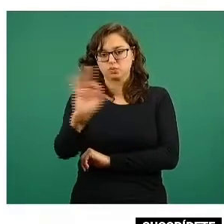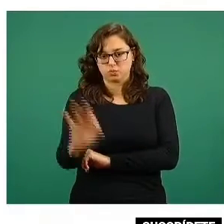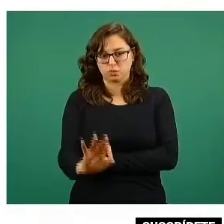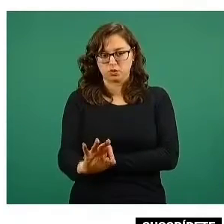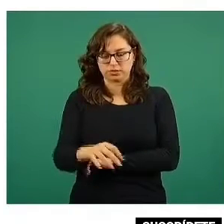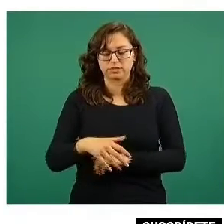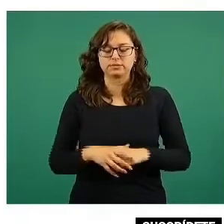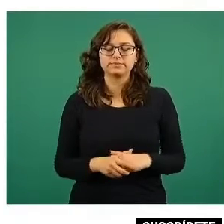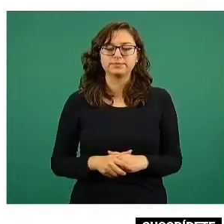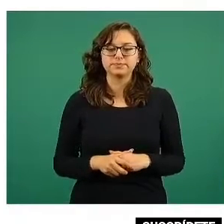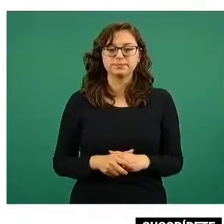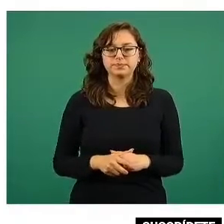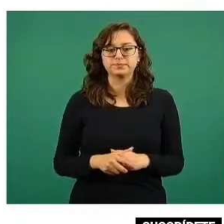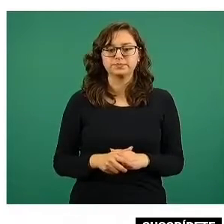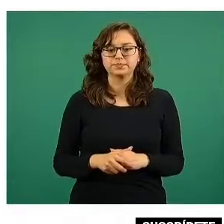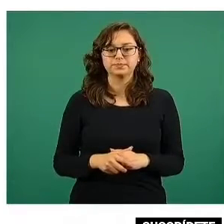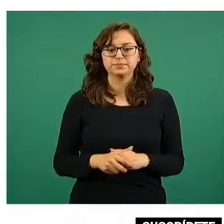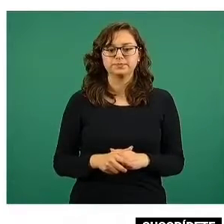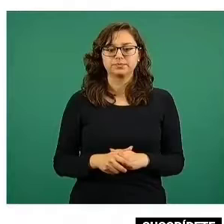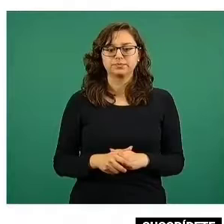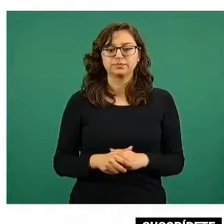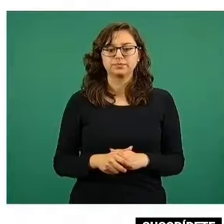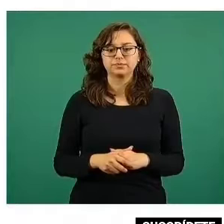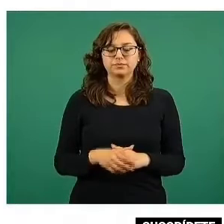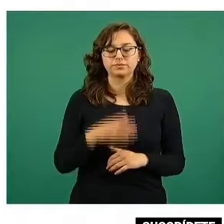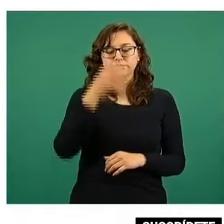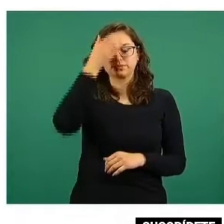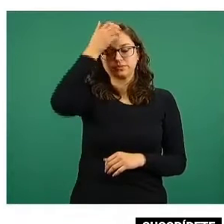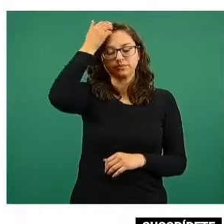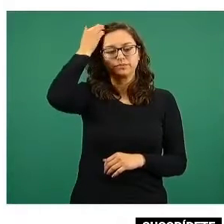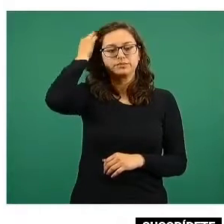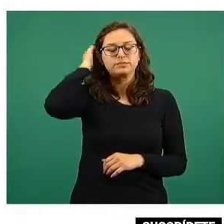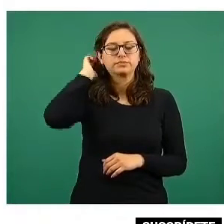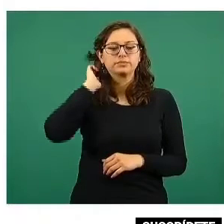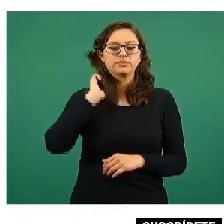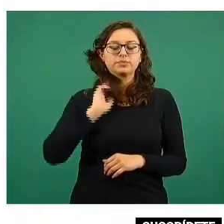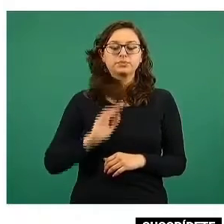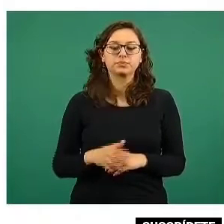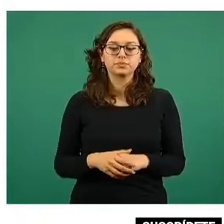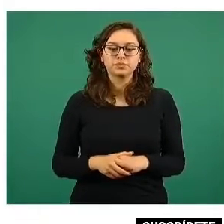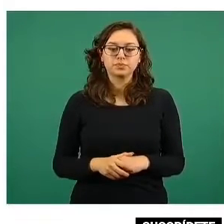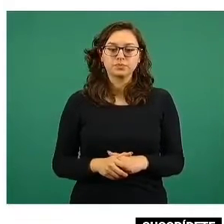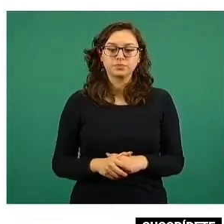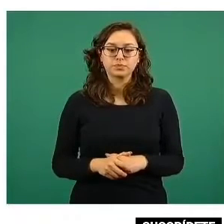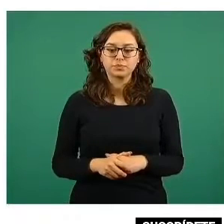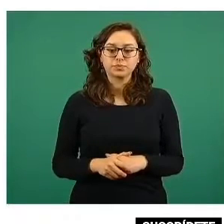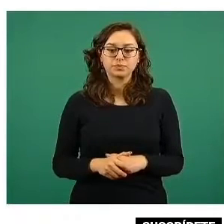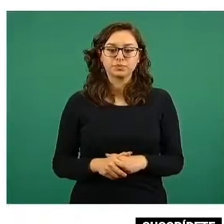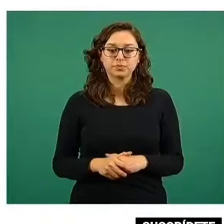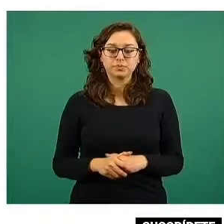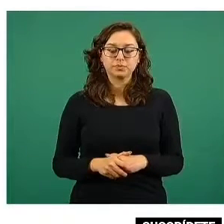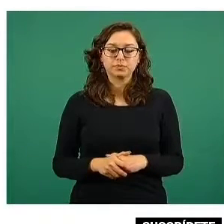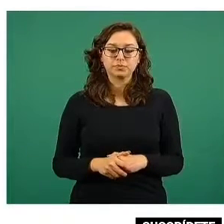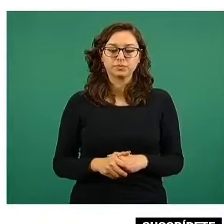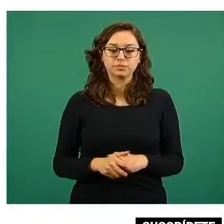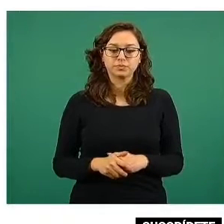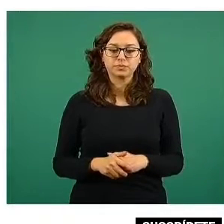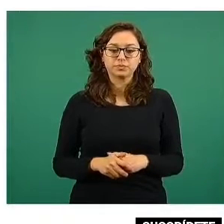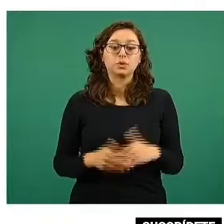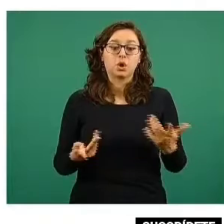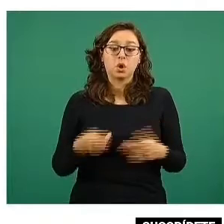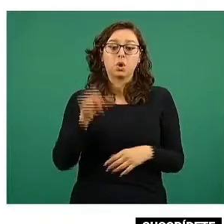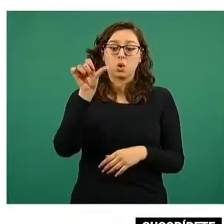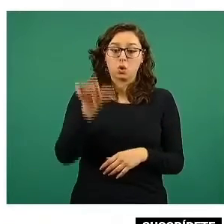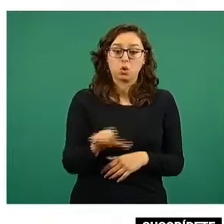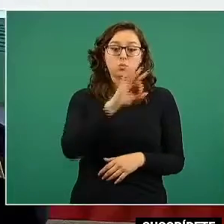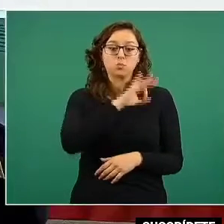personas que han sido clasificadas como confirmadas a la enfermedad, lo cual también para el día de hoy nos actualiza